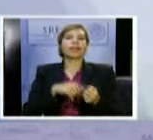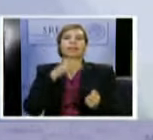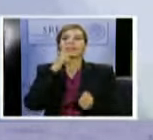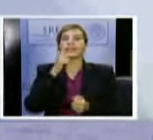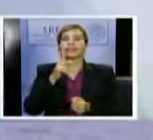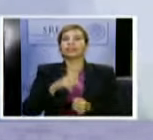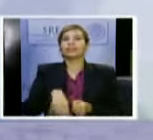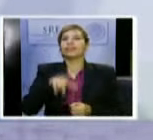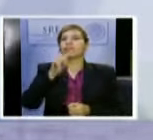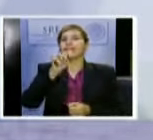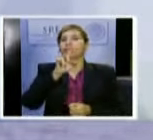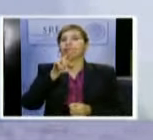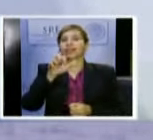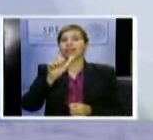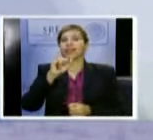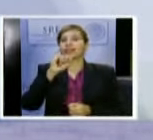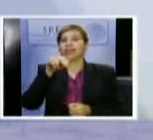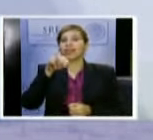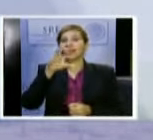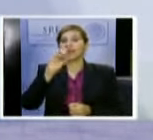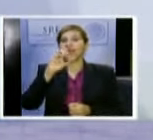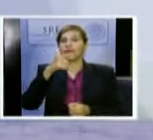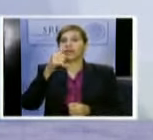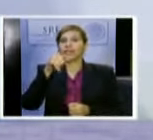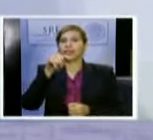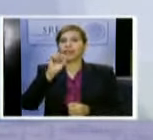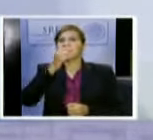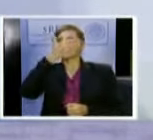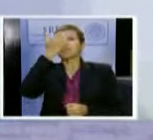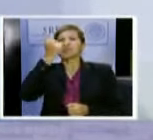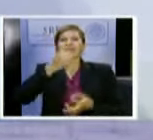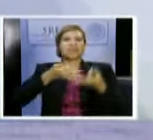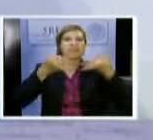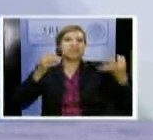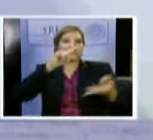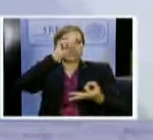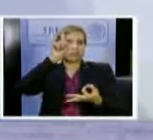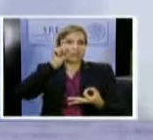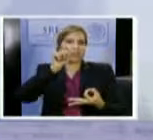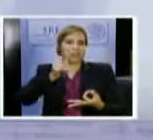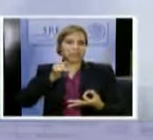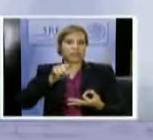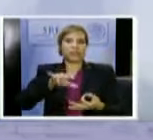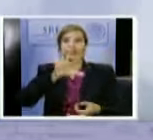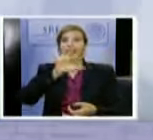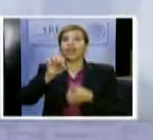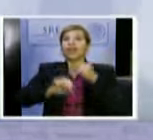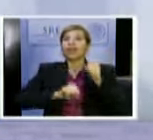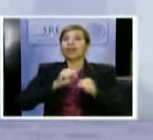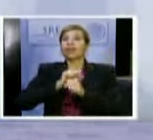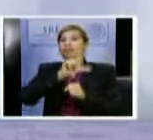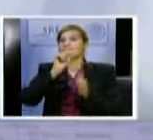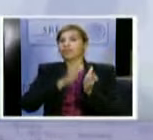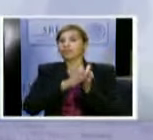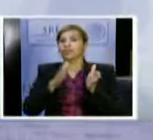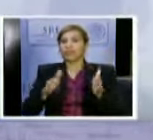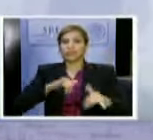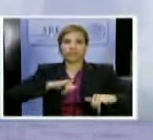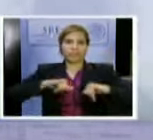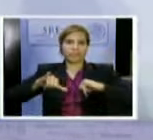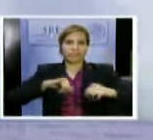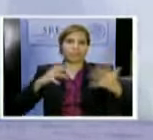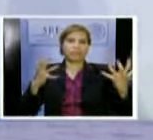dicen terra incógnita, territorio desconocido. Más de 500 años después de la creación de este